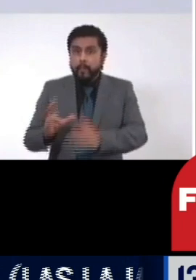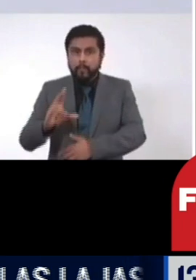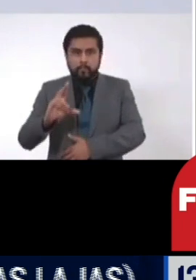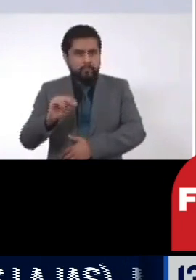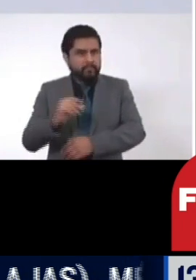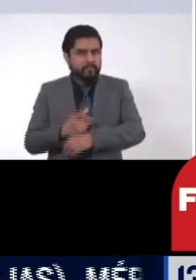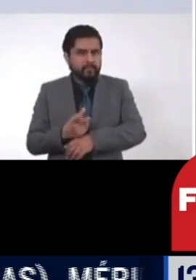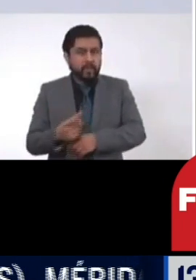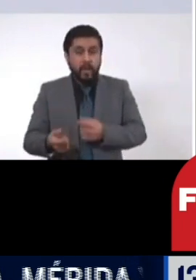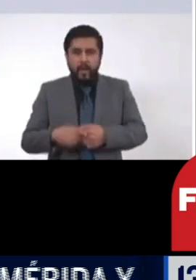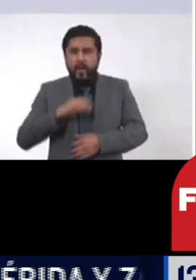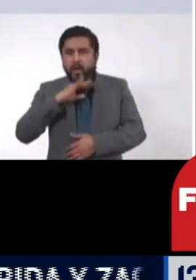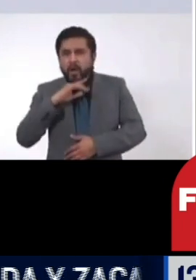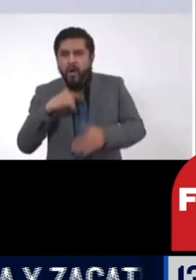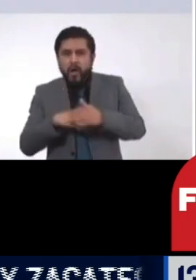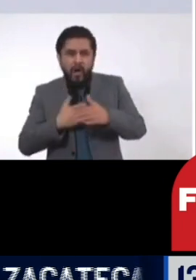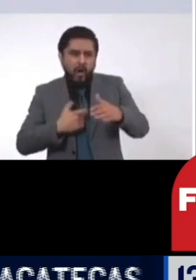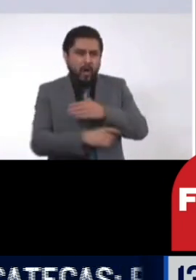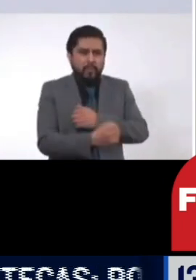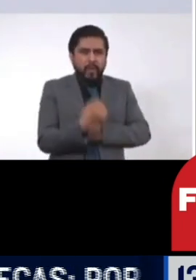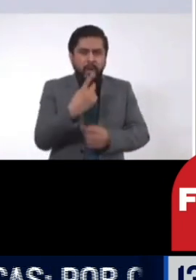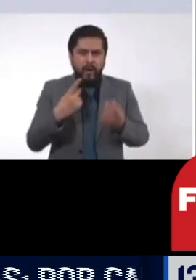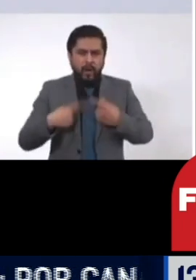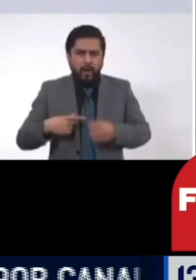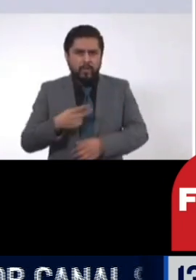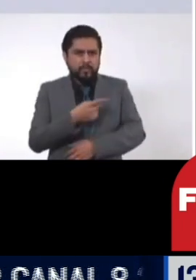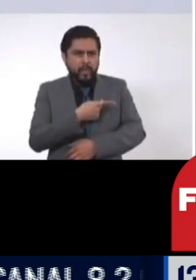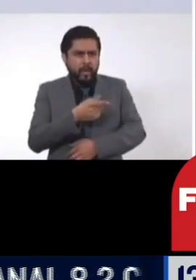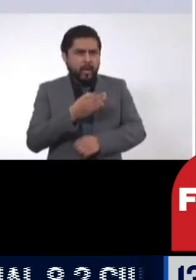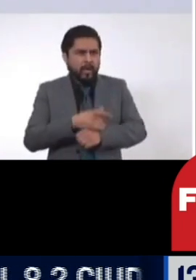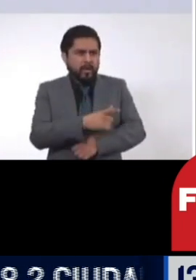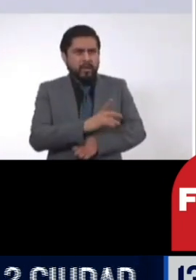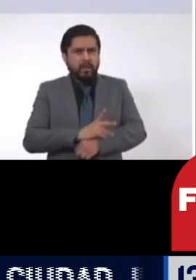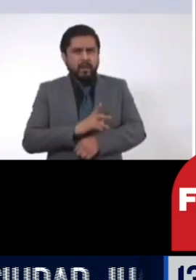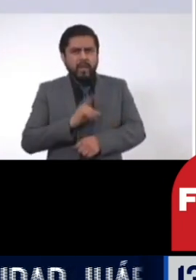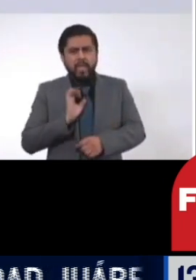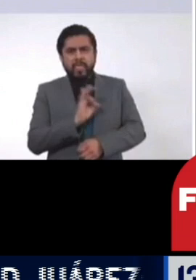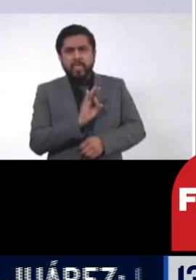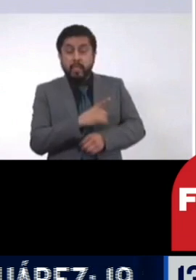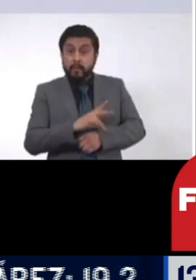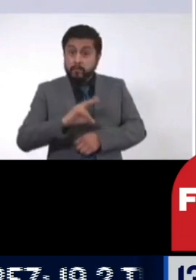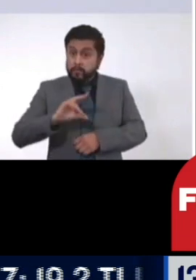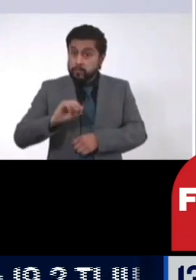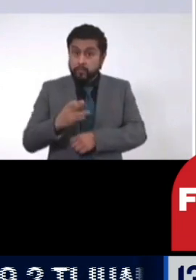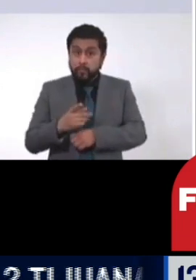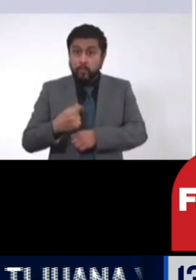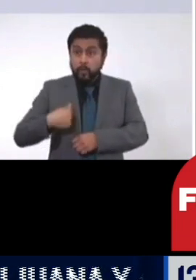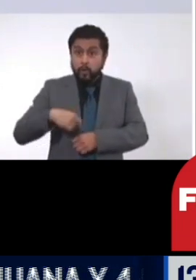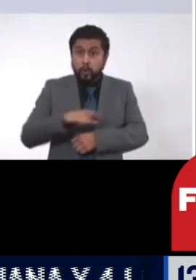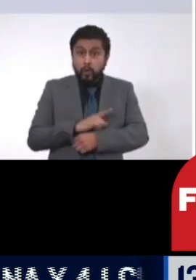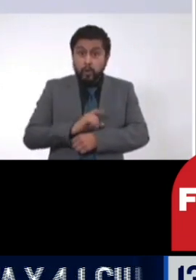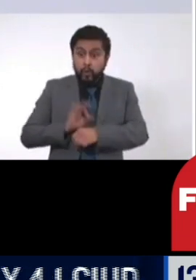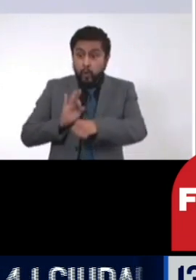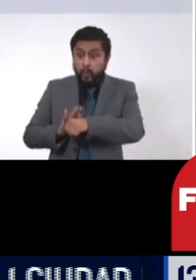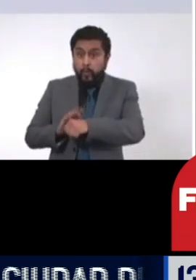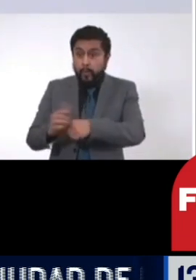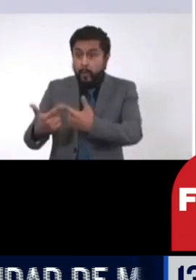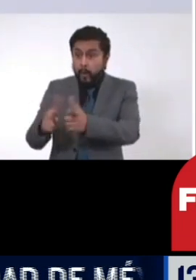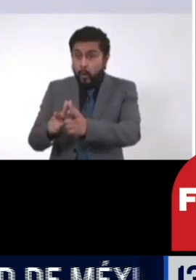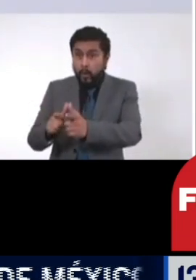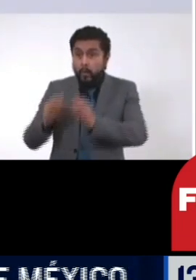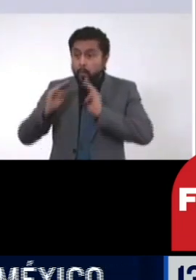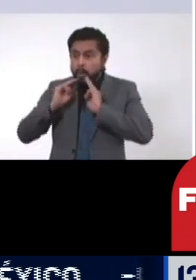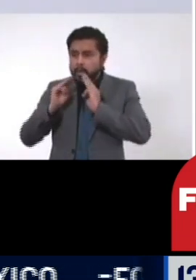conciencias, a no traficar con la pobreza de la gente, a no solapar a tramposos o